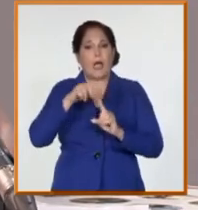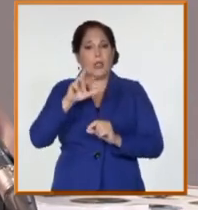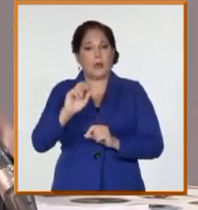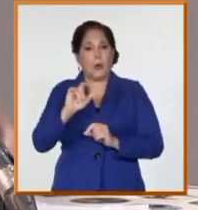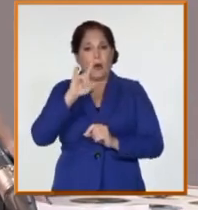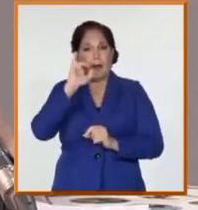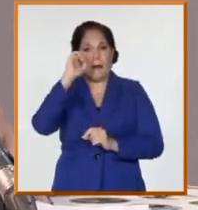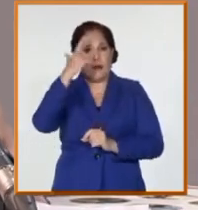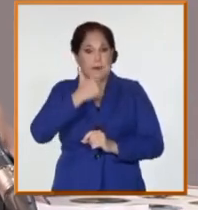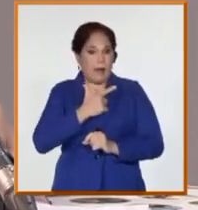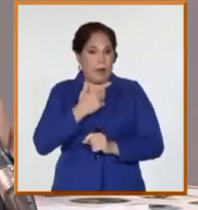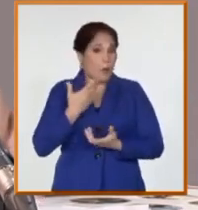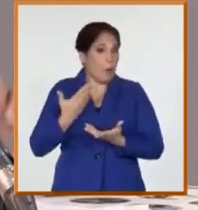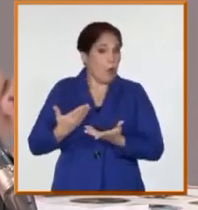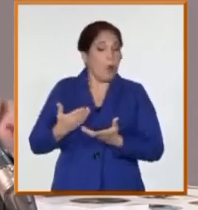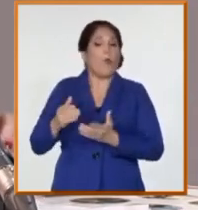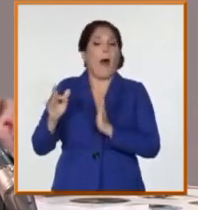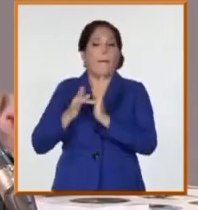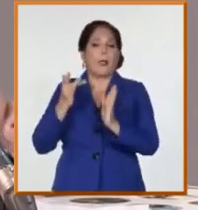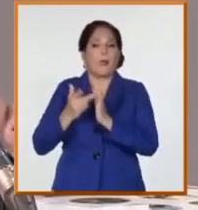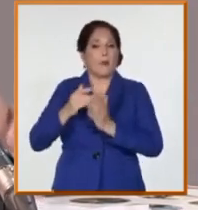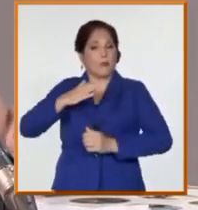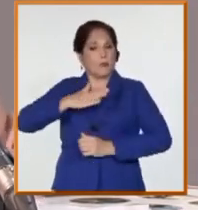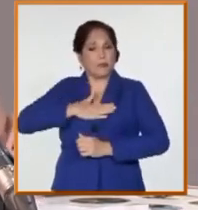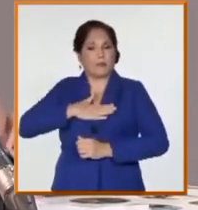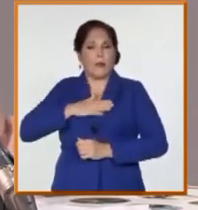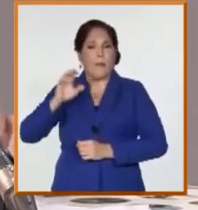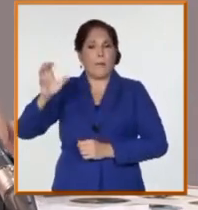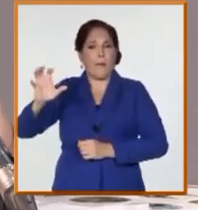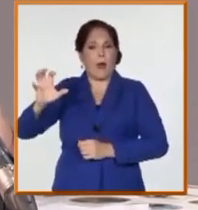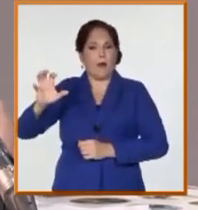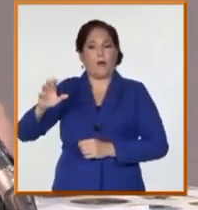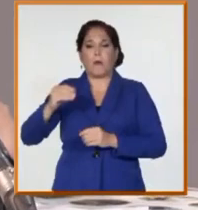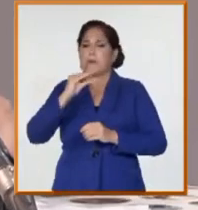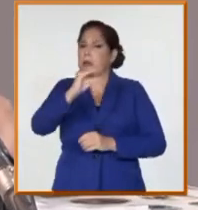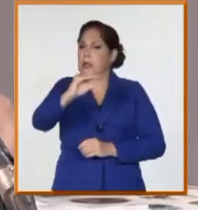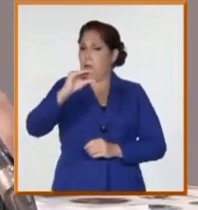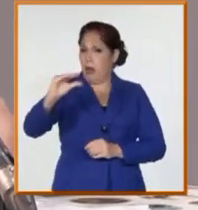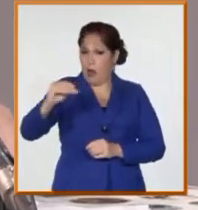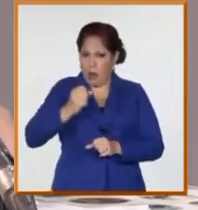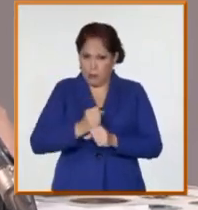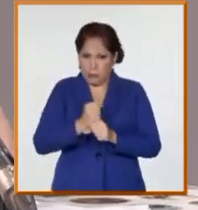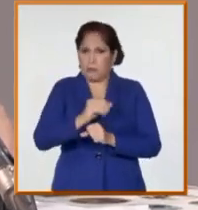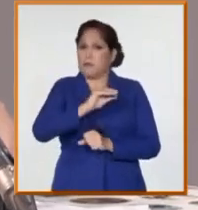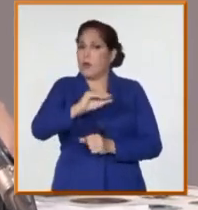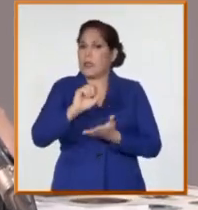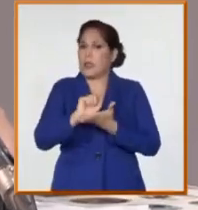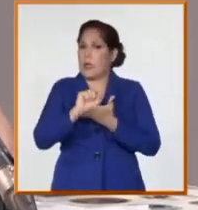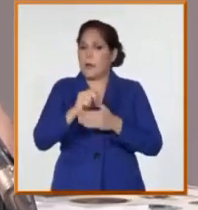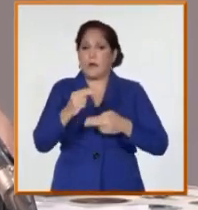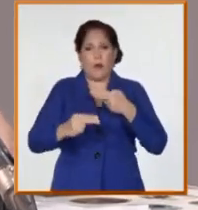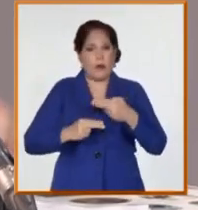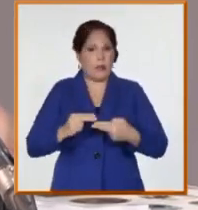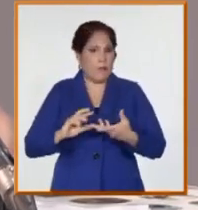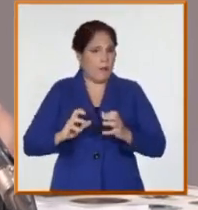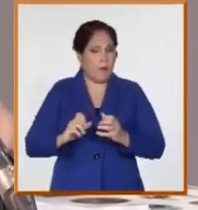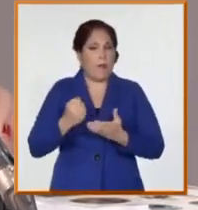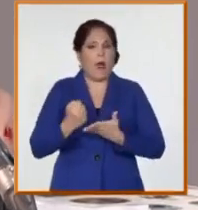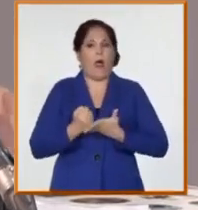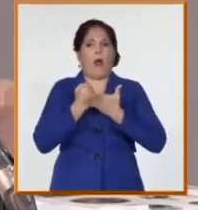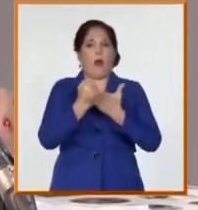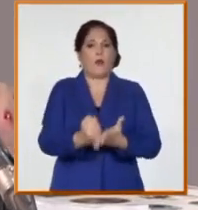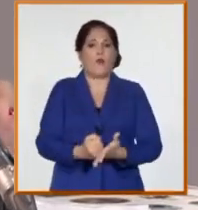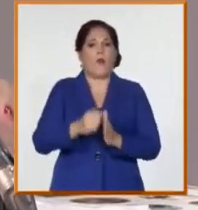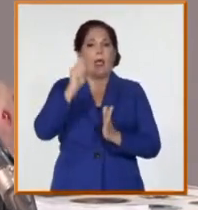nosotros realizamos todos los pagos de salarios todos los relacionados a servicios pagos de servicios que realizamos por esa vía contribuciones